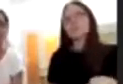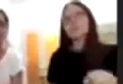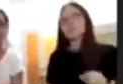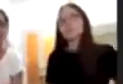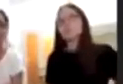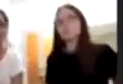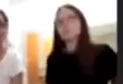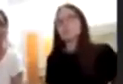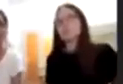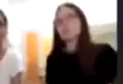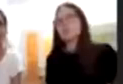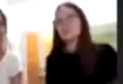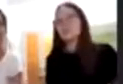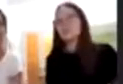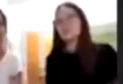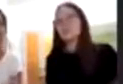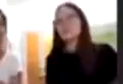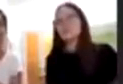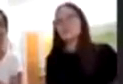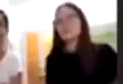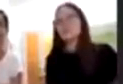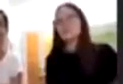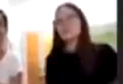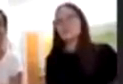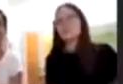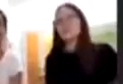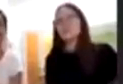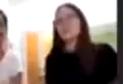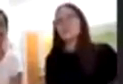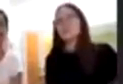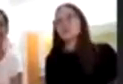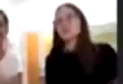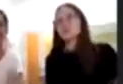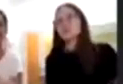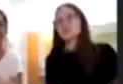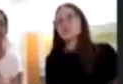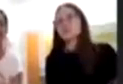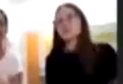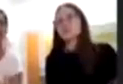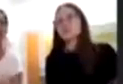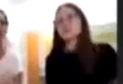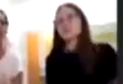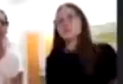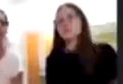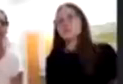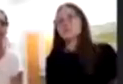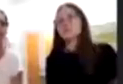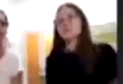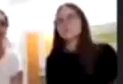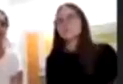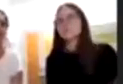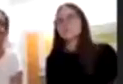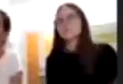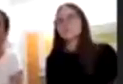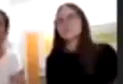microirrigación, del sistema más grande, serían como las venas en el sistema circulatorio, para